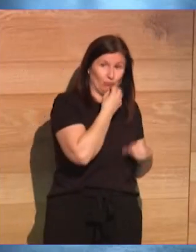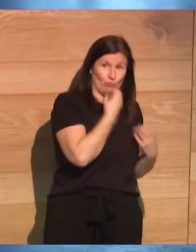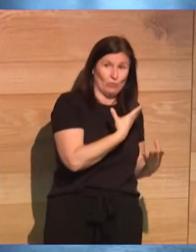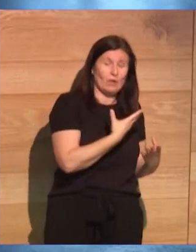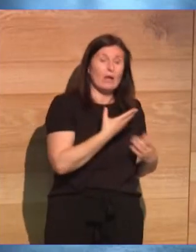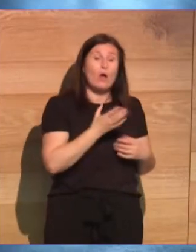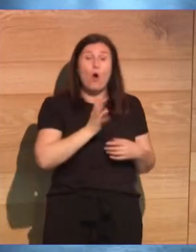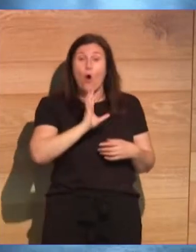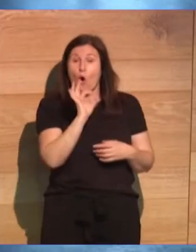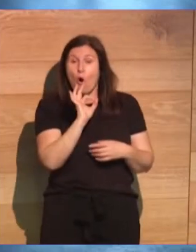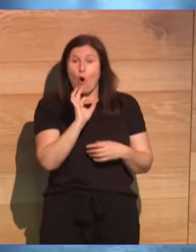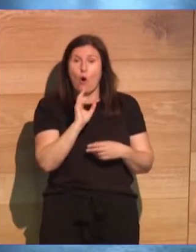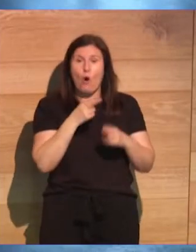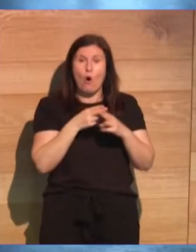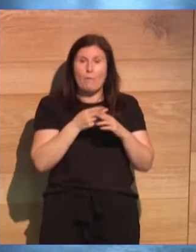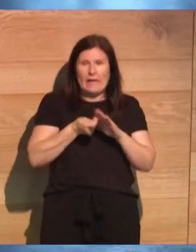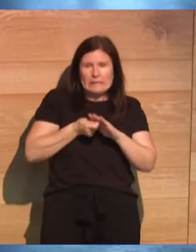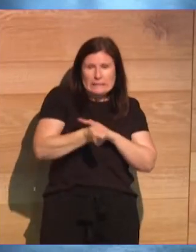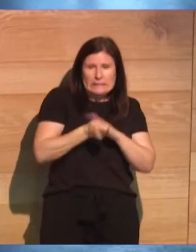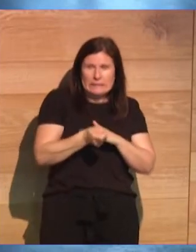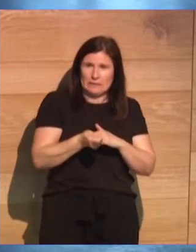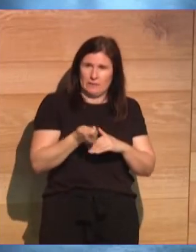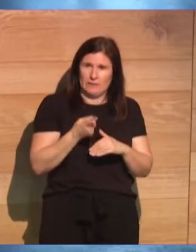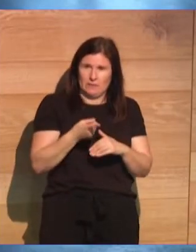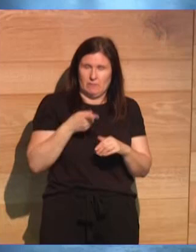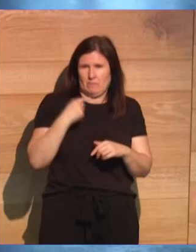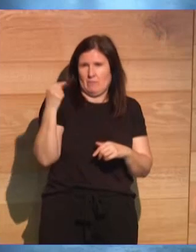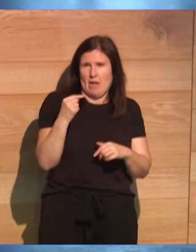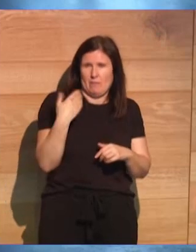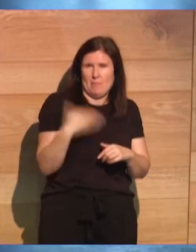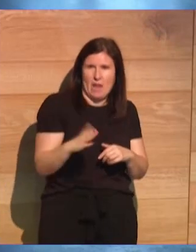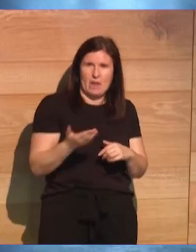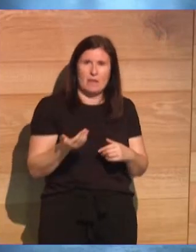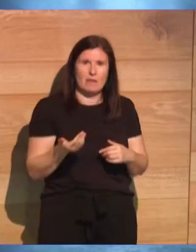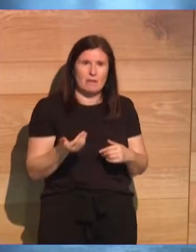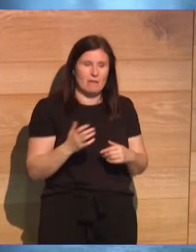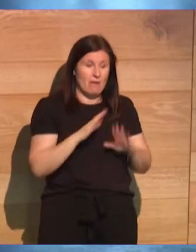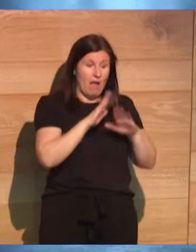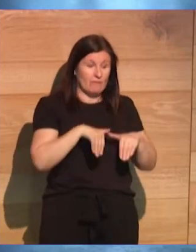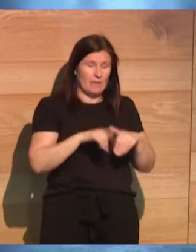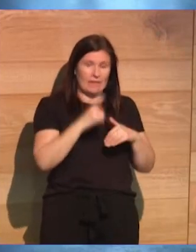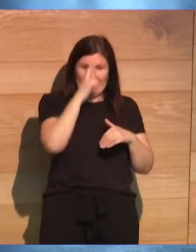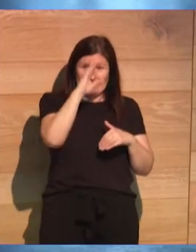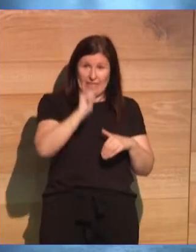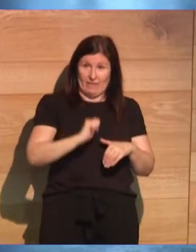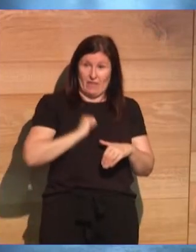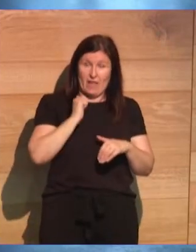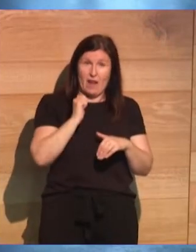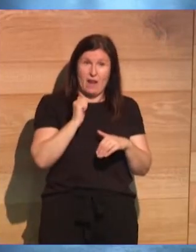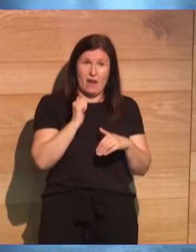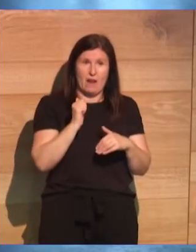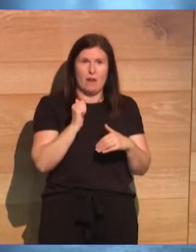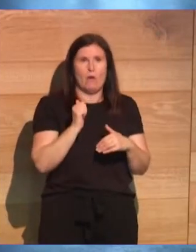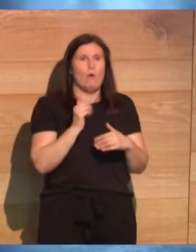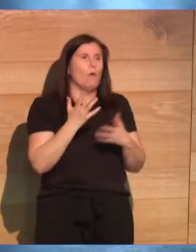usar para hacerle daño a alguien. Entonces, finalmente vemos que la inteligencia artificial, o incluso podríamos hacerlo